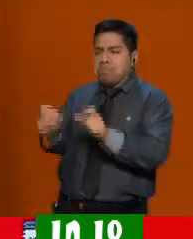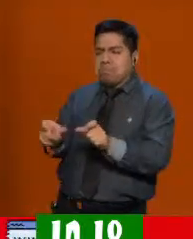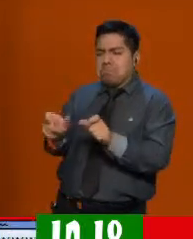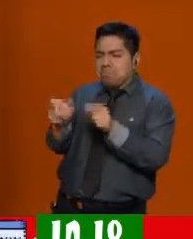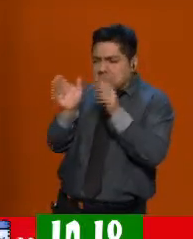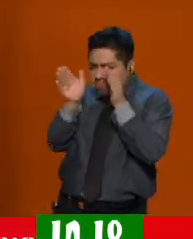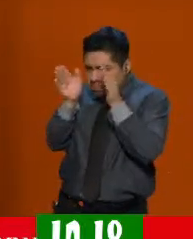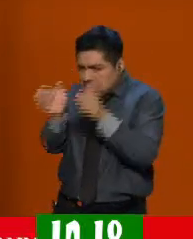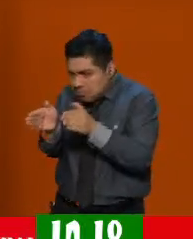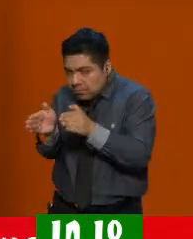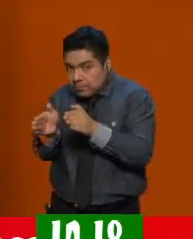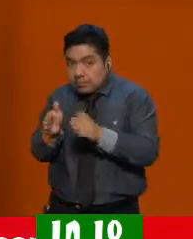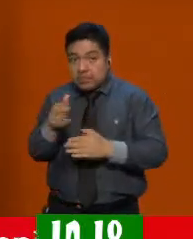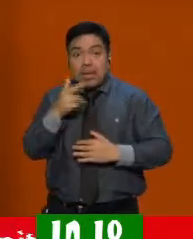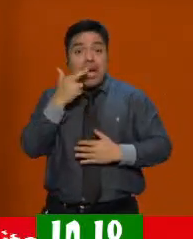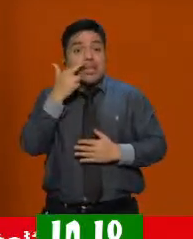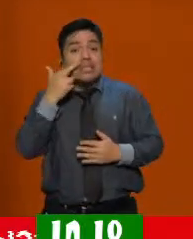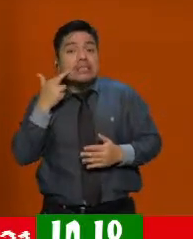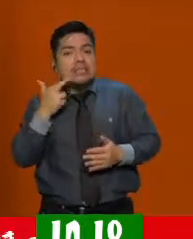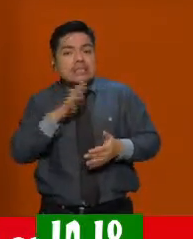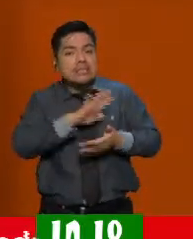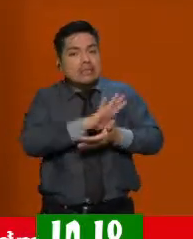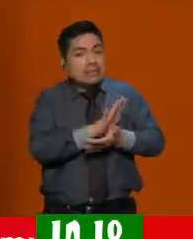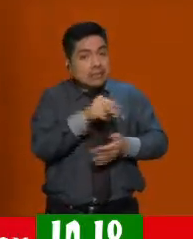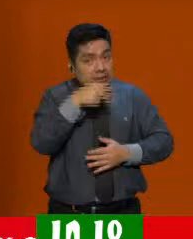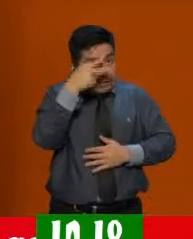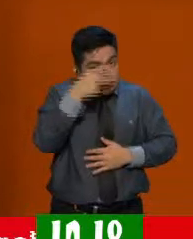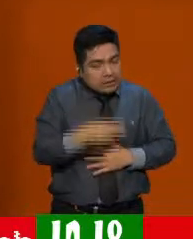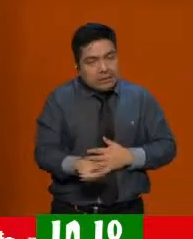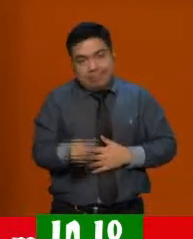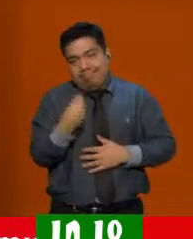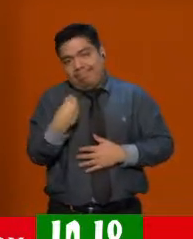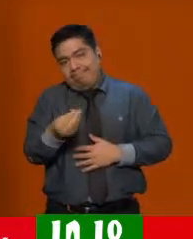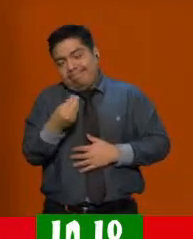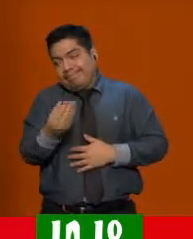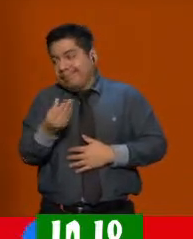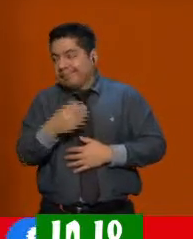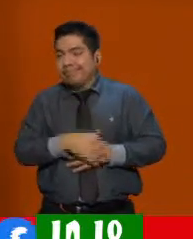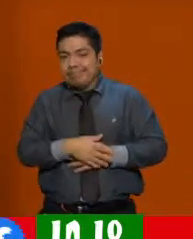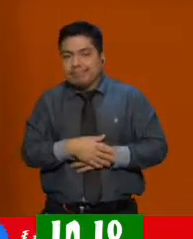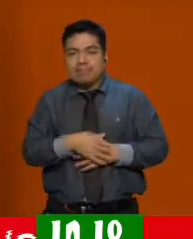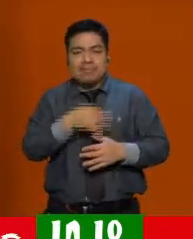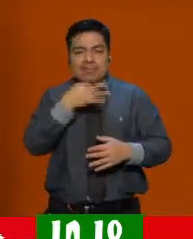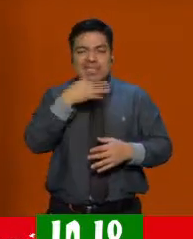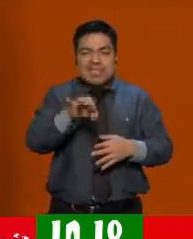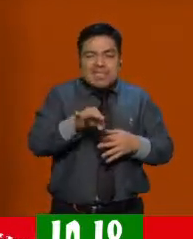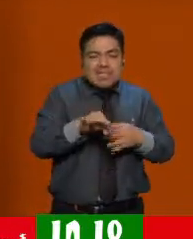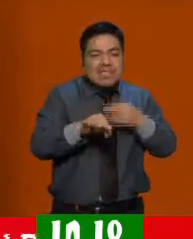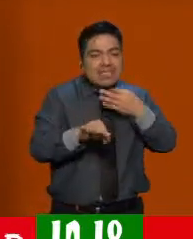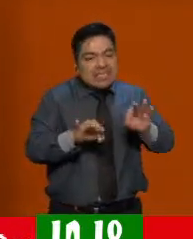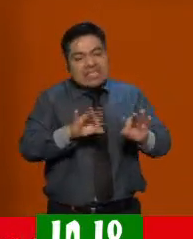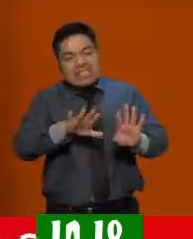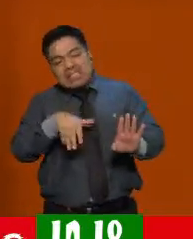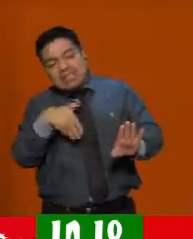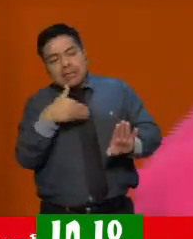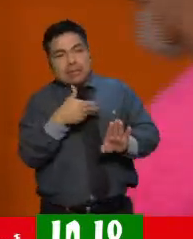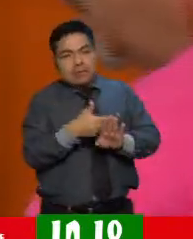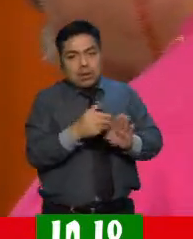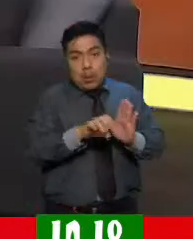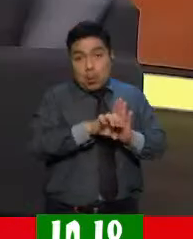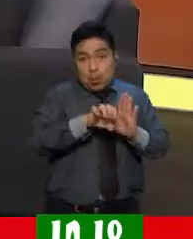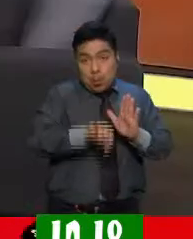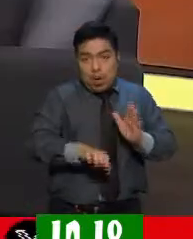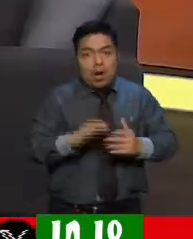el caso del racismo, que México es un país muy racista, pues ahí andamos tirando insultos, ofensas por todos lados. Mira, por ejemplo, el